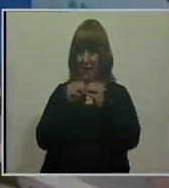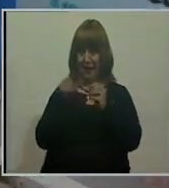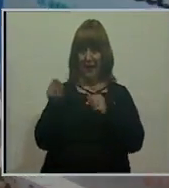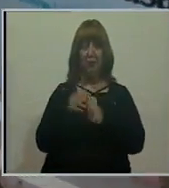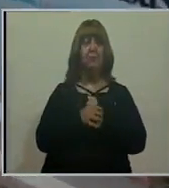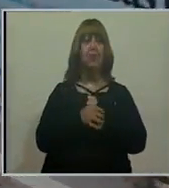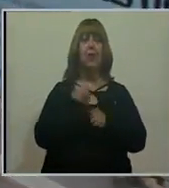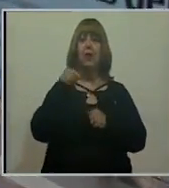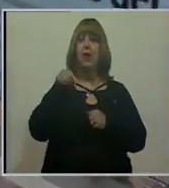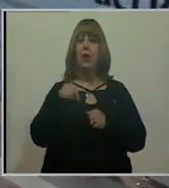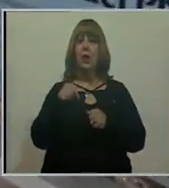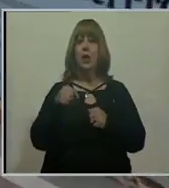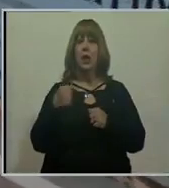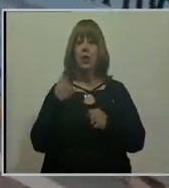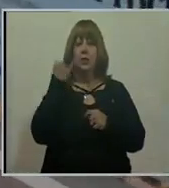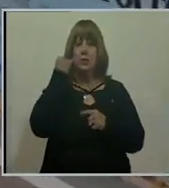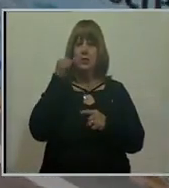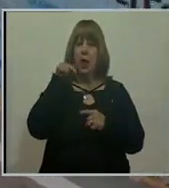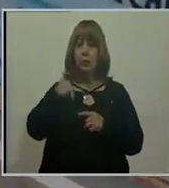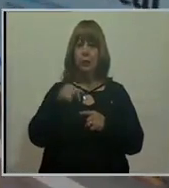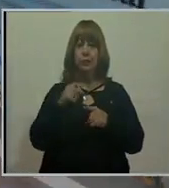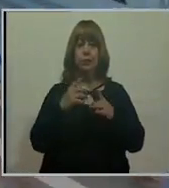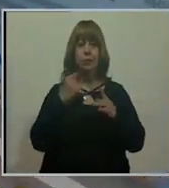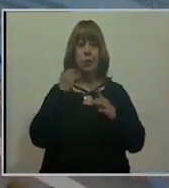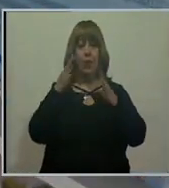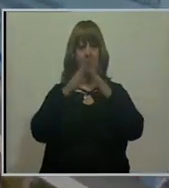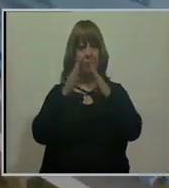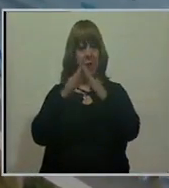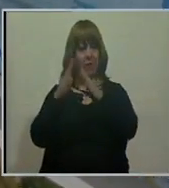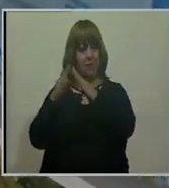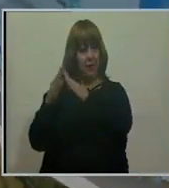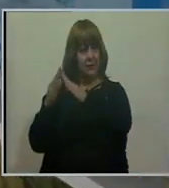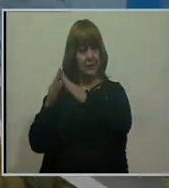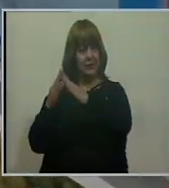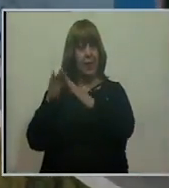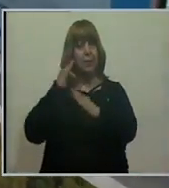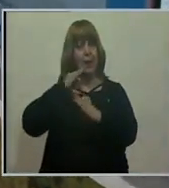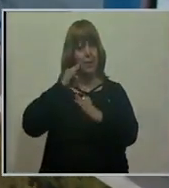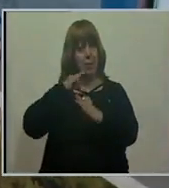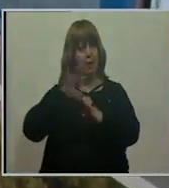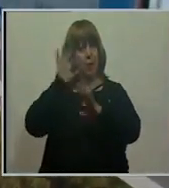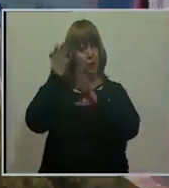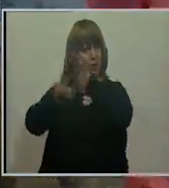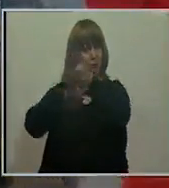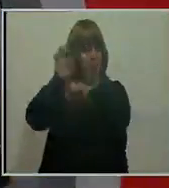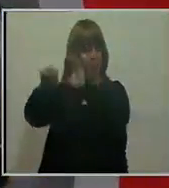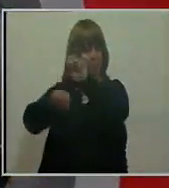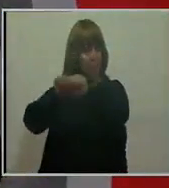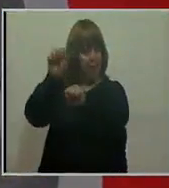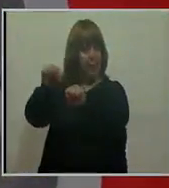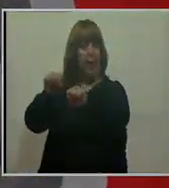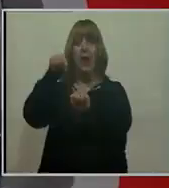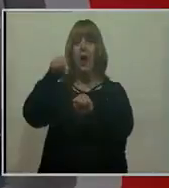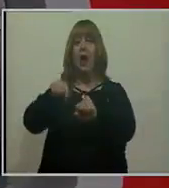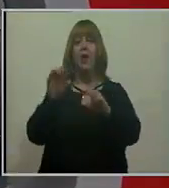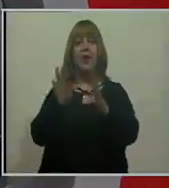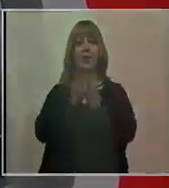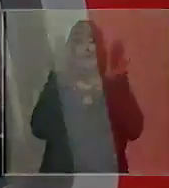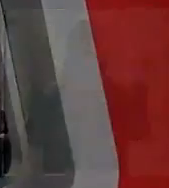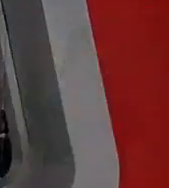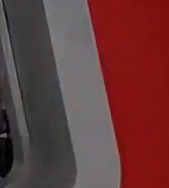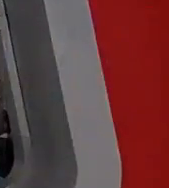Este intento de usurpación de viviendas al Procrear destapó una olla en la provincia de Mendoza que, bueno, hoy es título de los